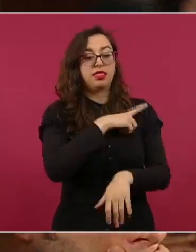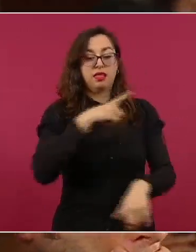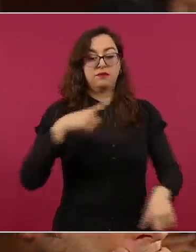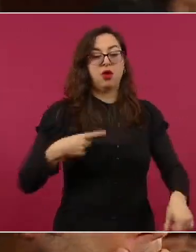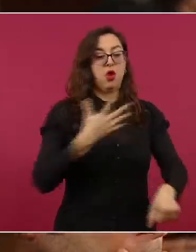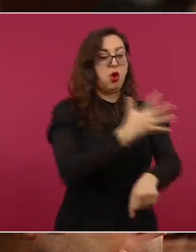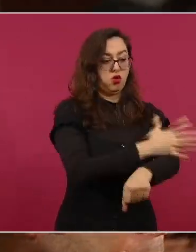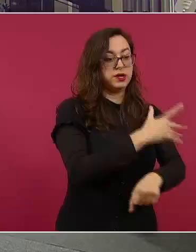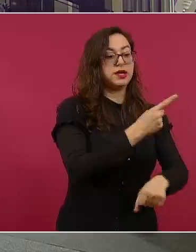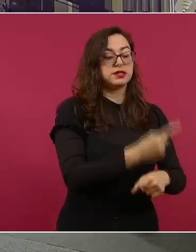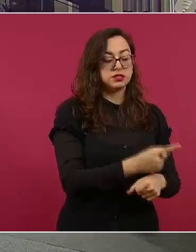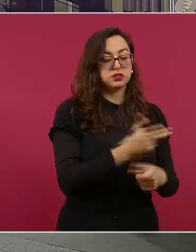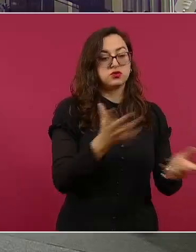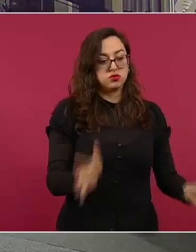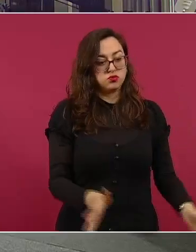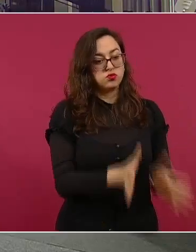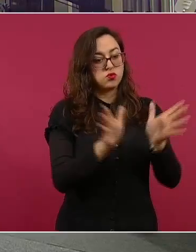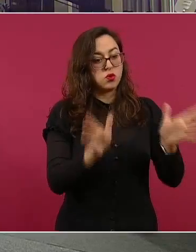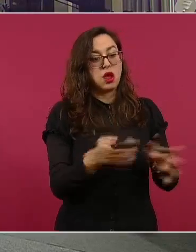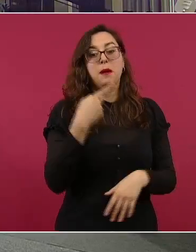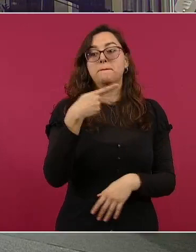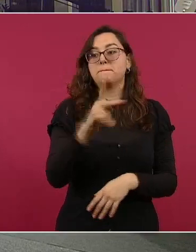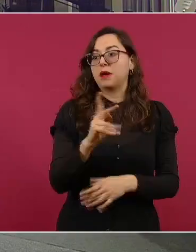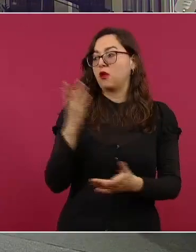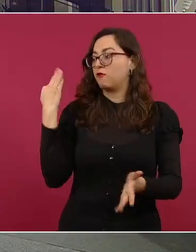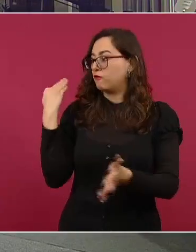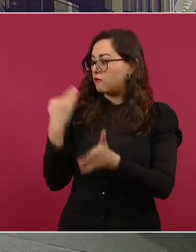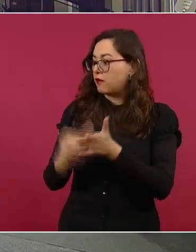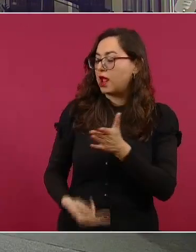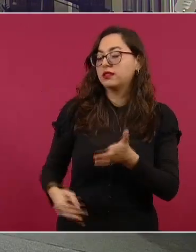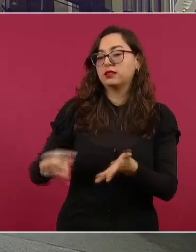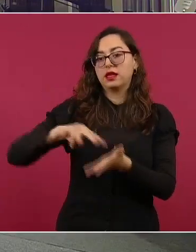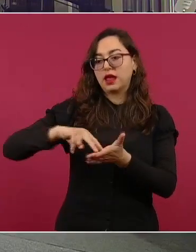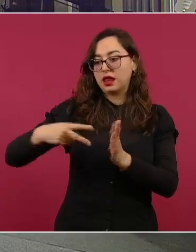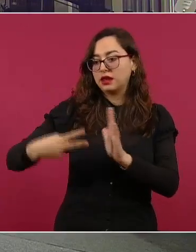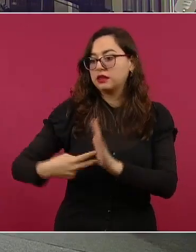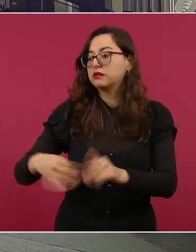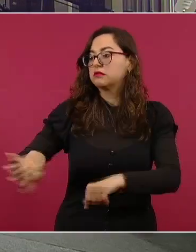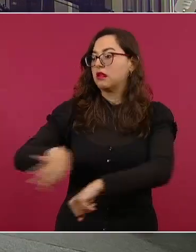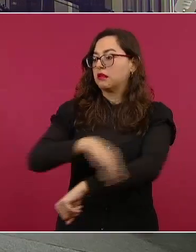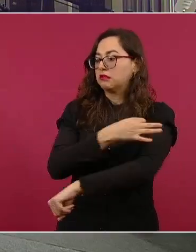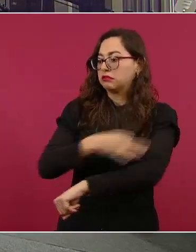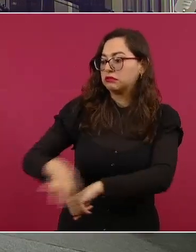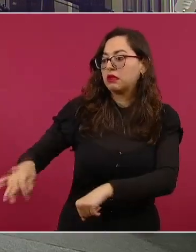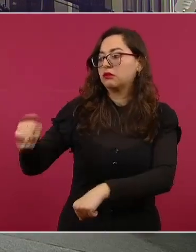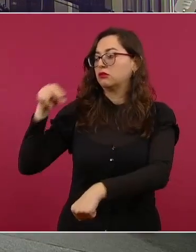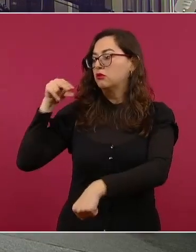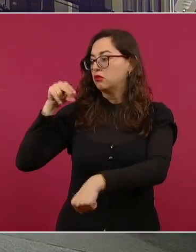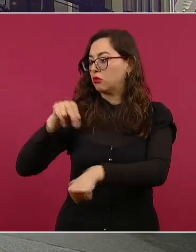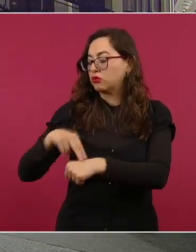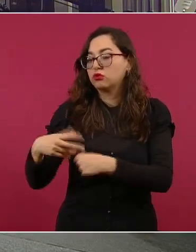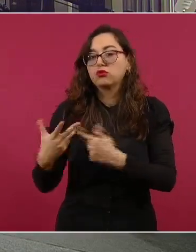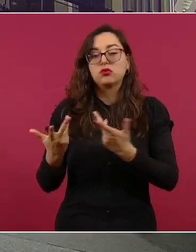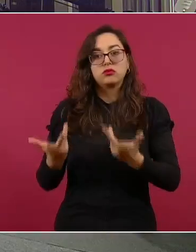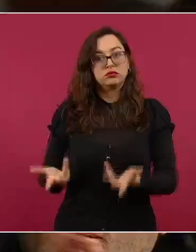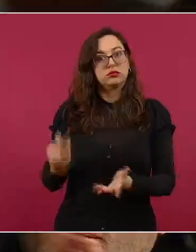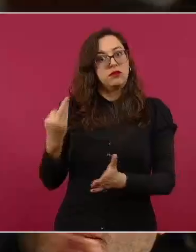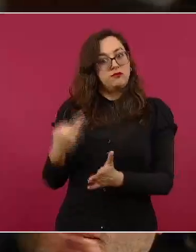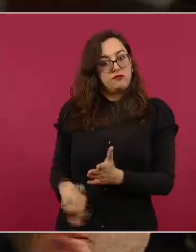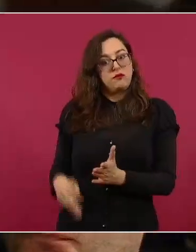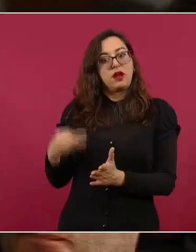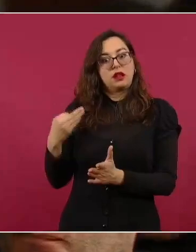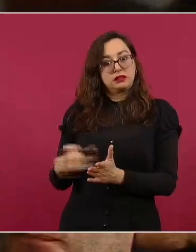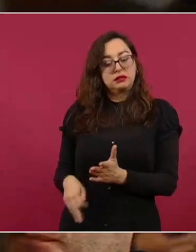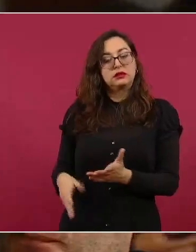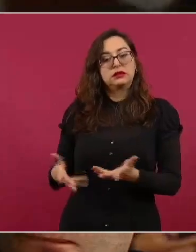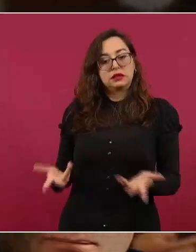profesiones como ingenierías, arquitectos, doctores, etcétera, que se requieren para este país que pues creo